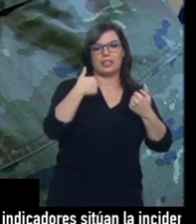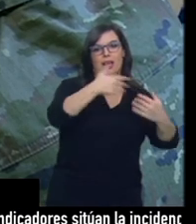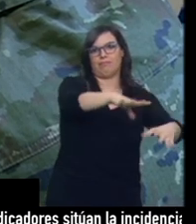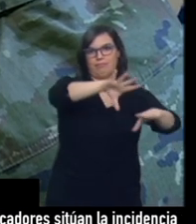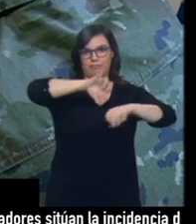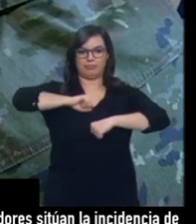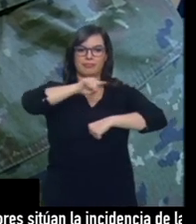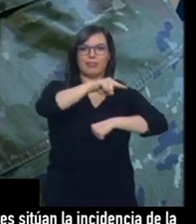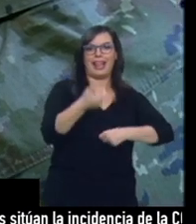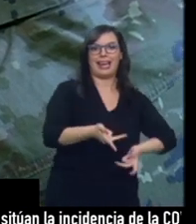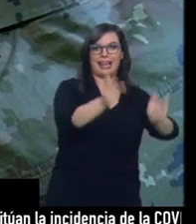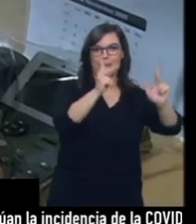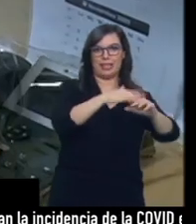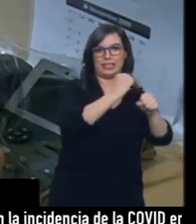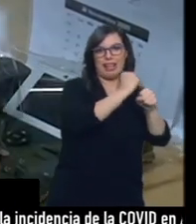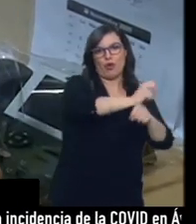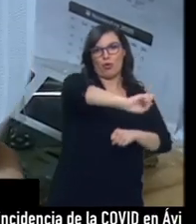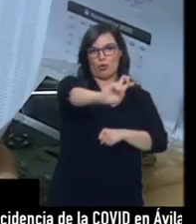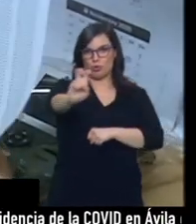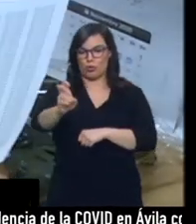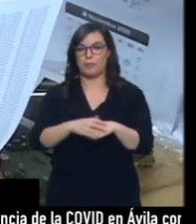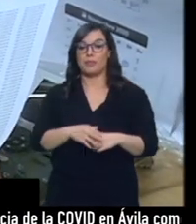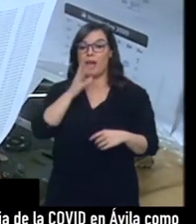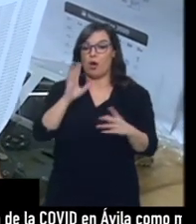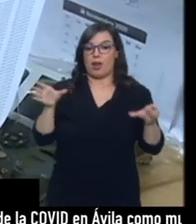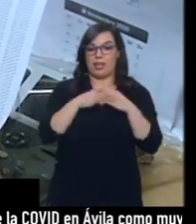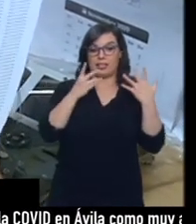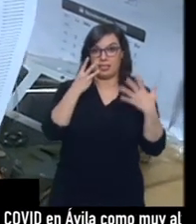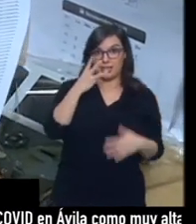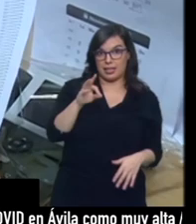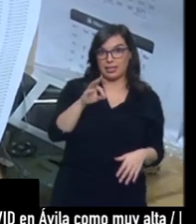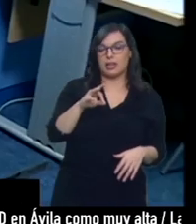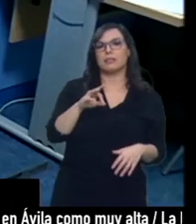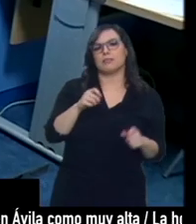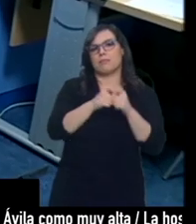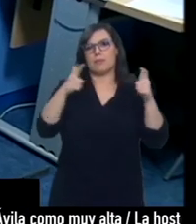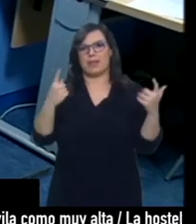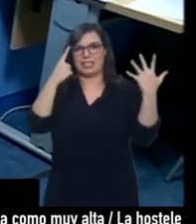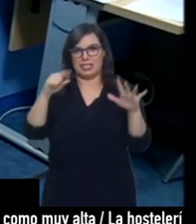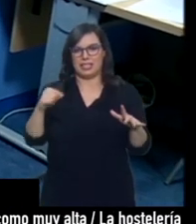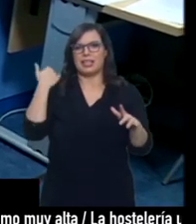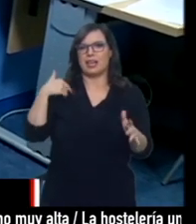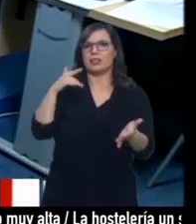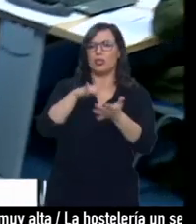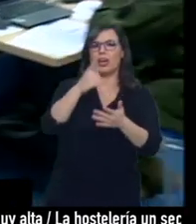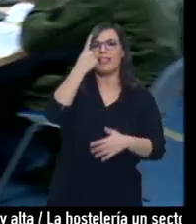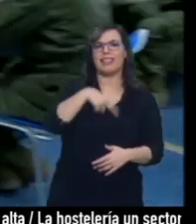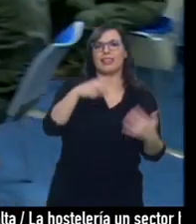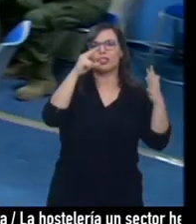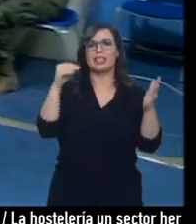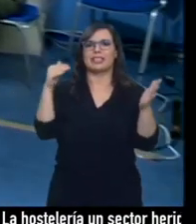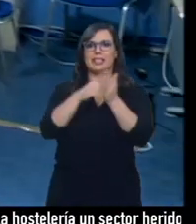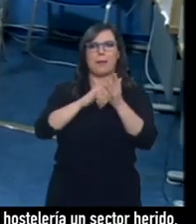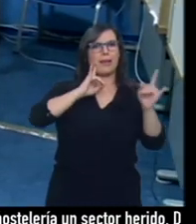de los 8 equipos actuales, de 30 pasarán a 60. Y han realizado más de 170.000 llamadas